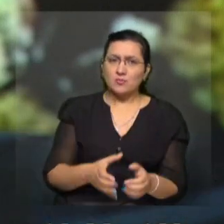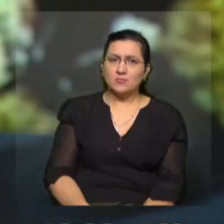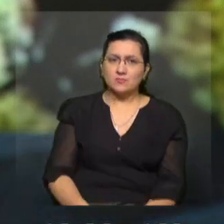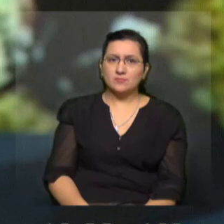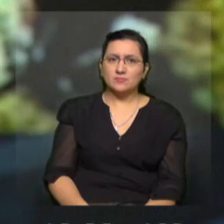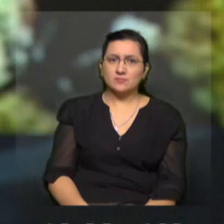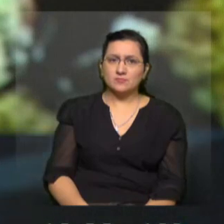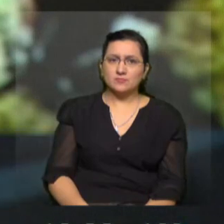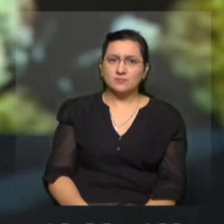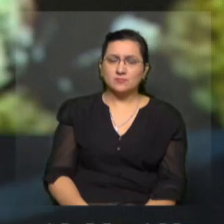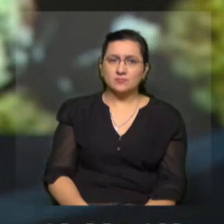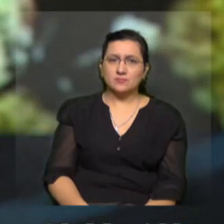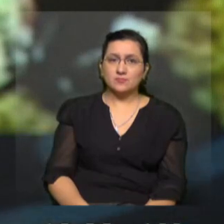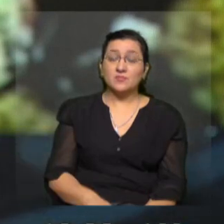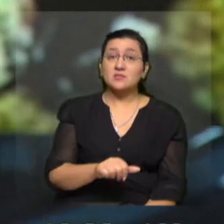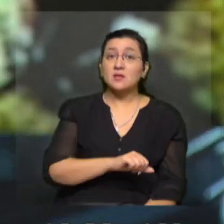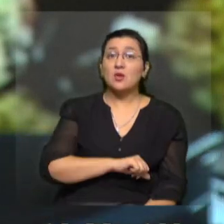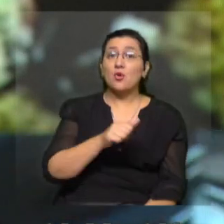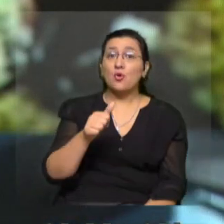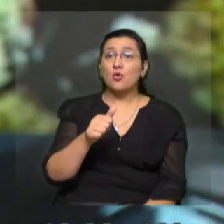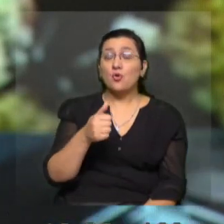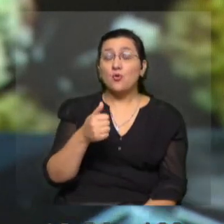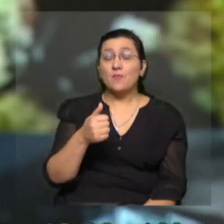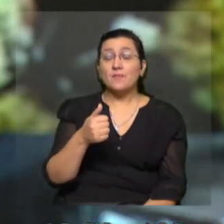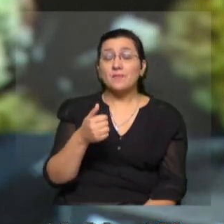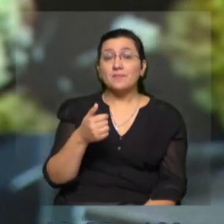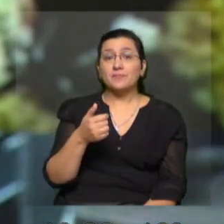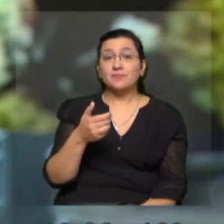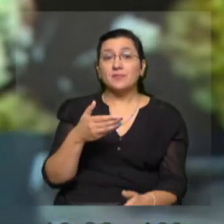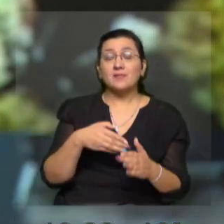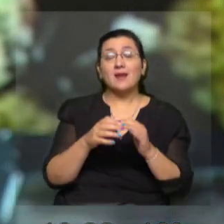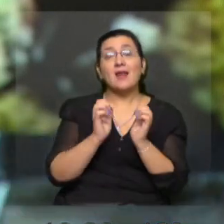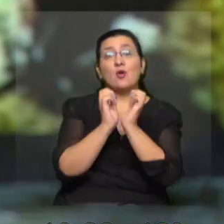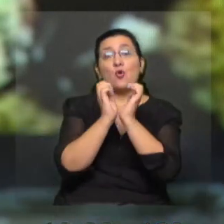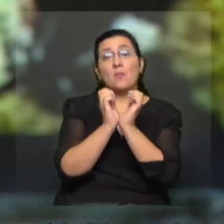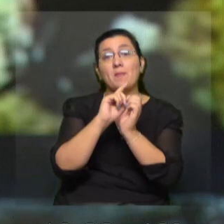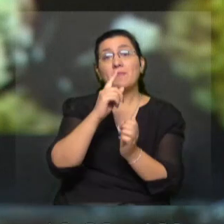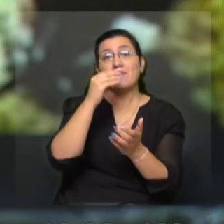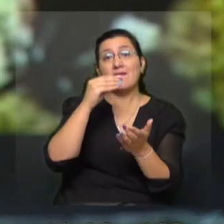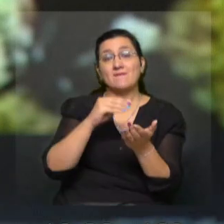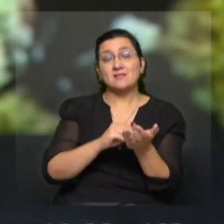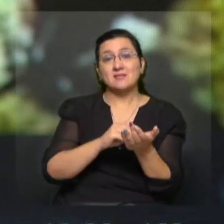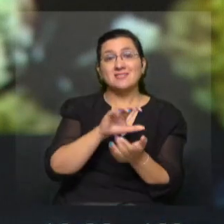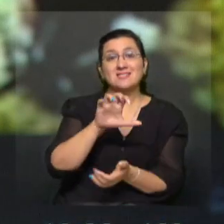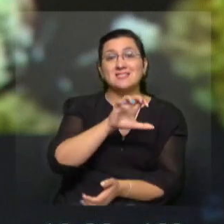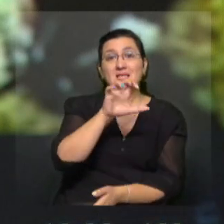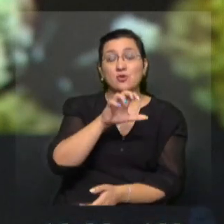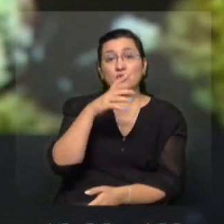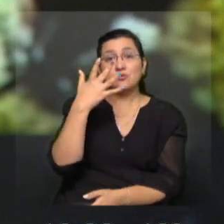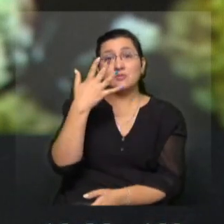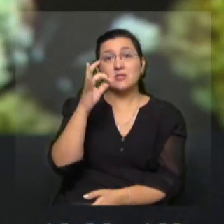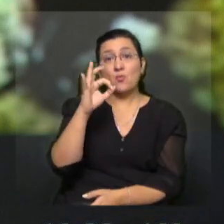buen plantel y se consiguió entrar en la Copa por primera vez. Cerro con 50 años de